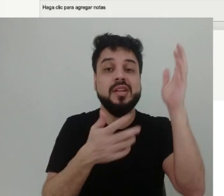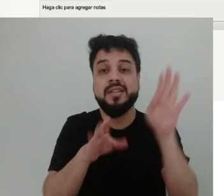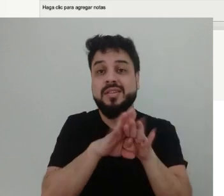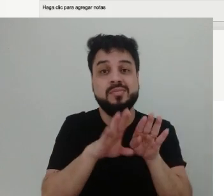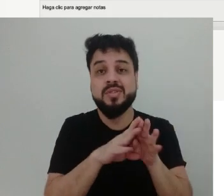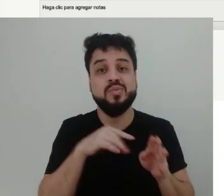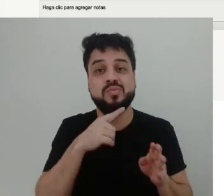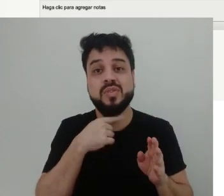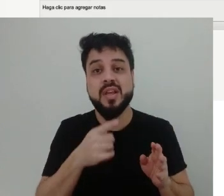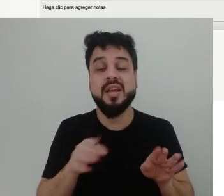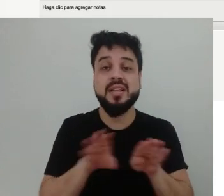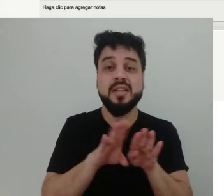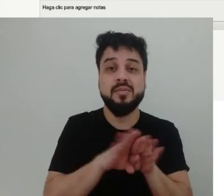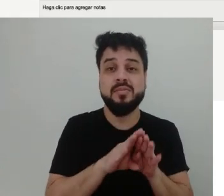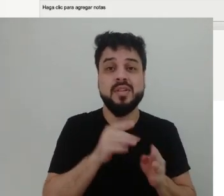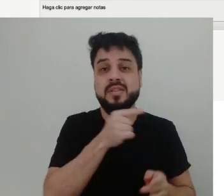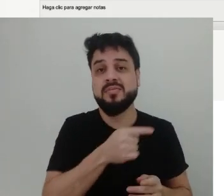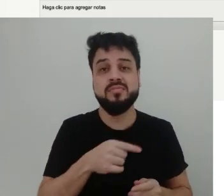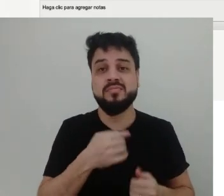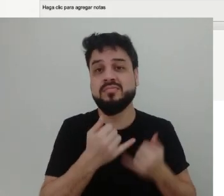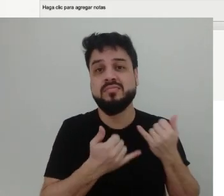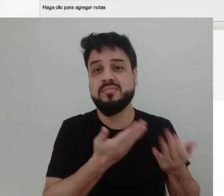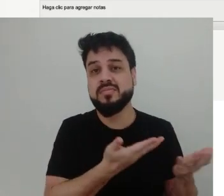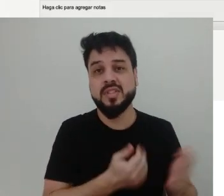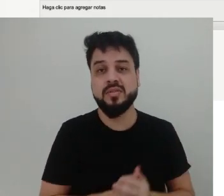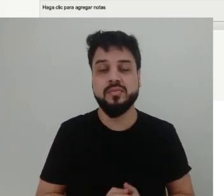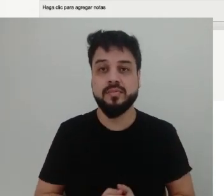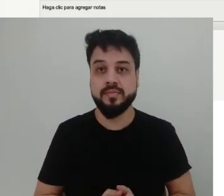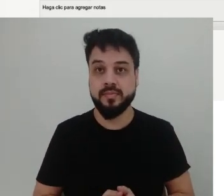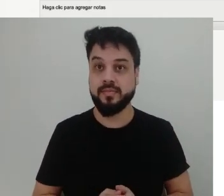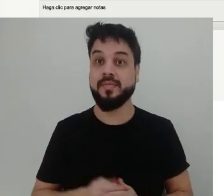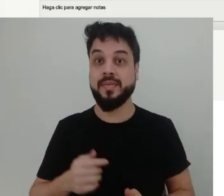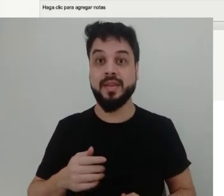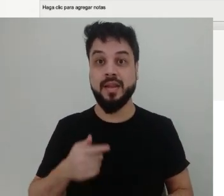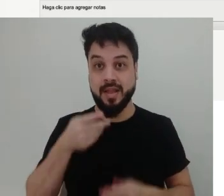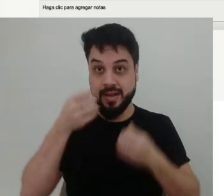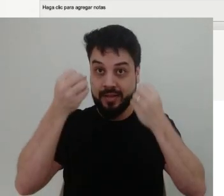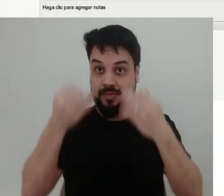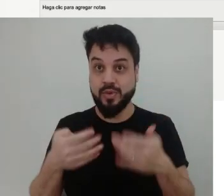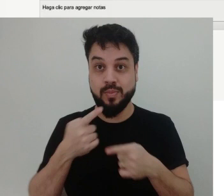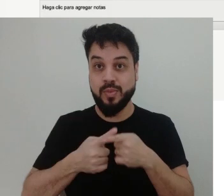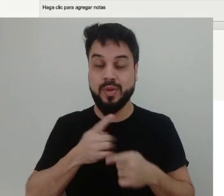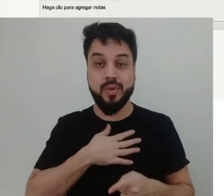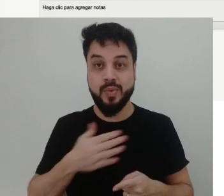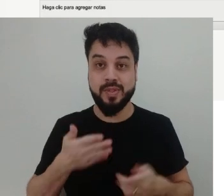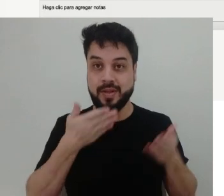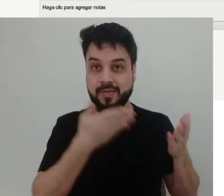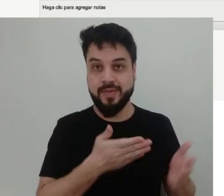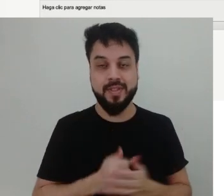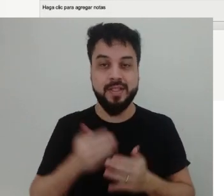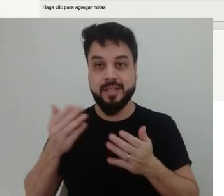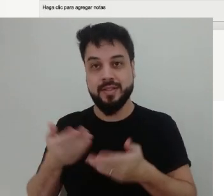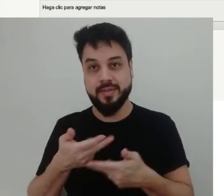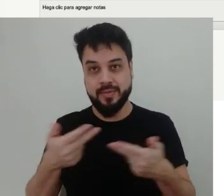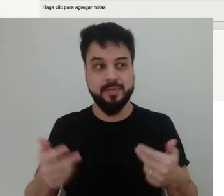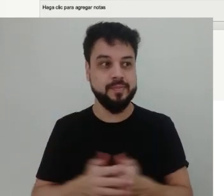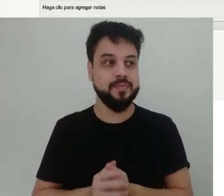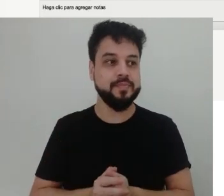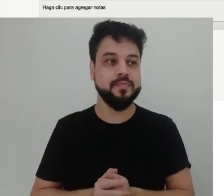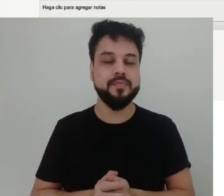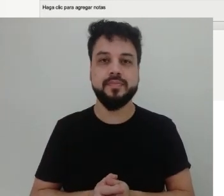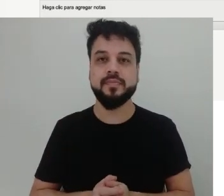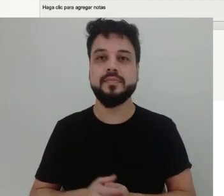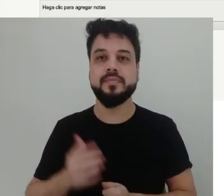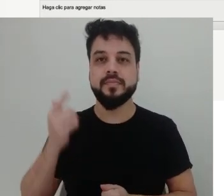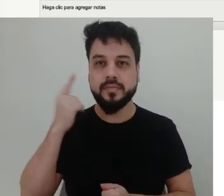en una constante interacción con el medio circundante, que se les revela a través de acciones, sensaciones y perspectivas estéticas, ejes